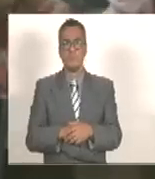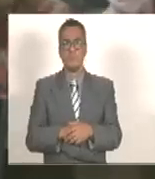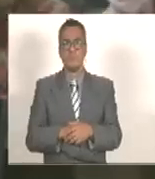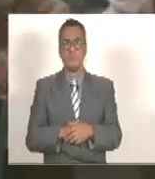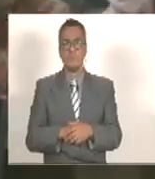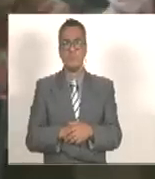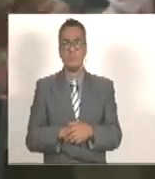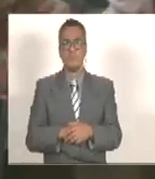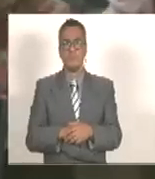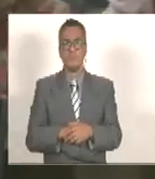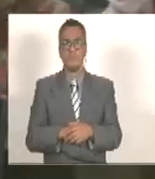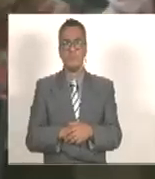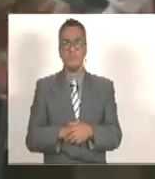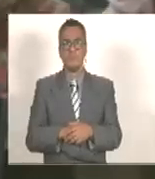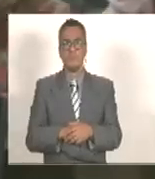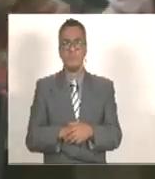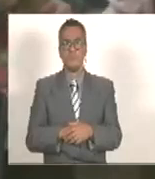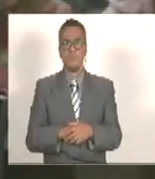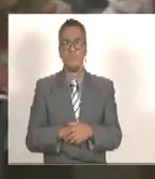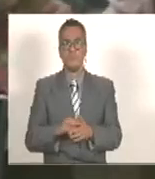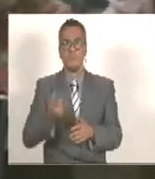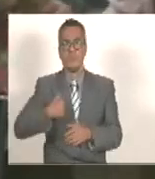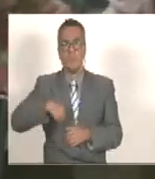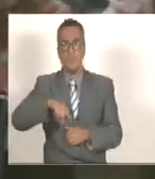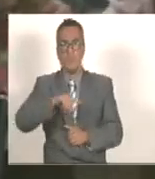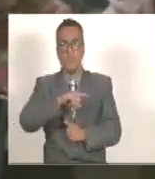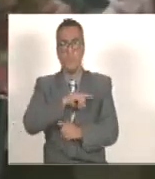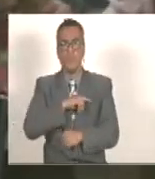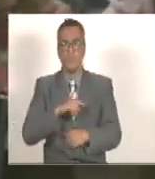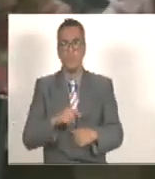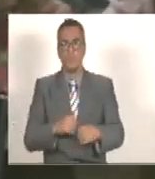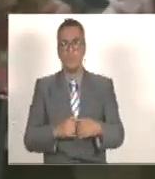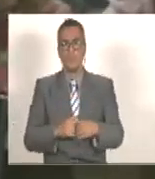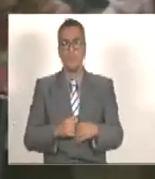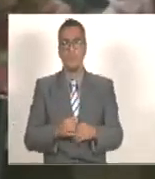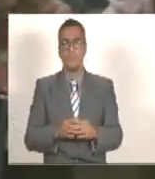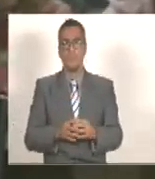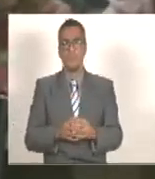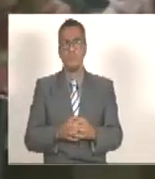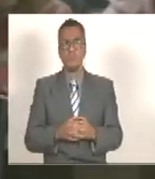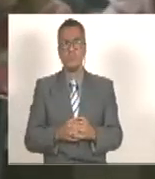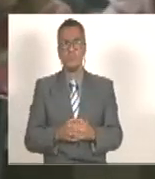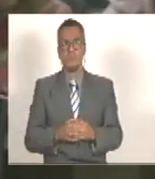Que es parte de nuestra constitución.